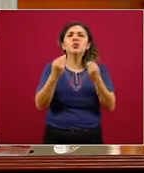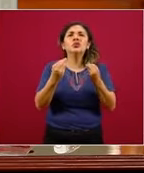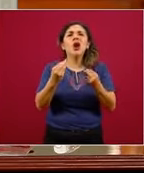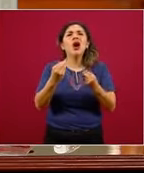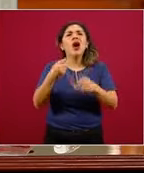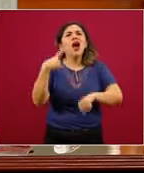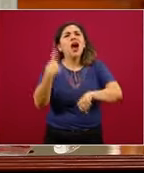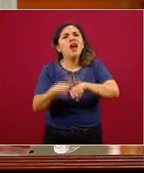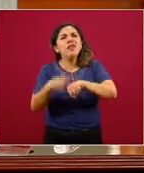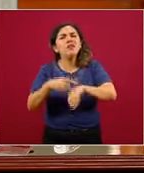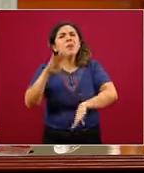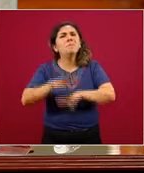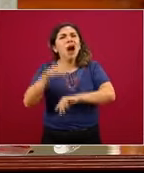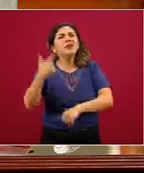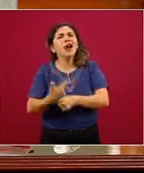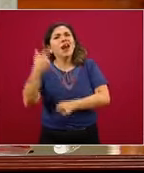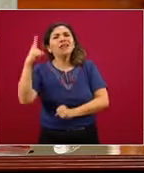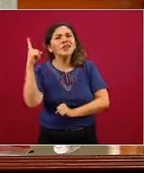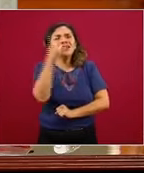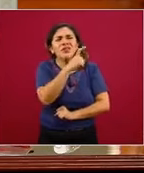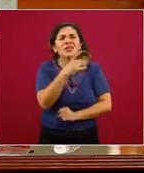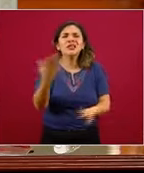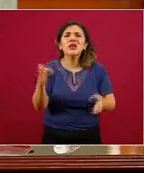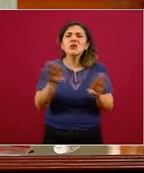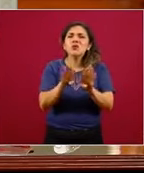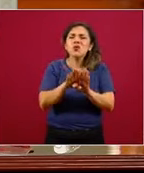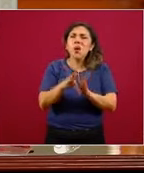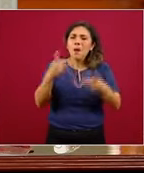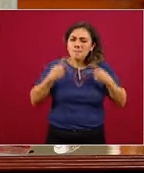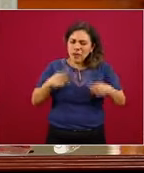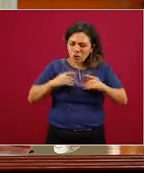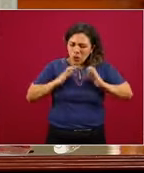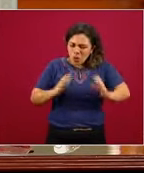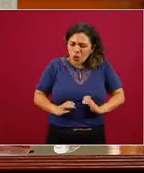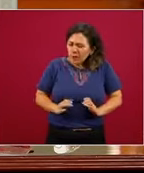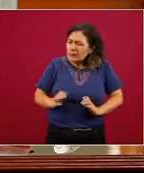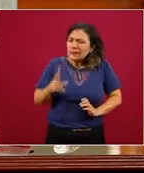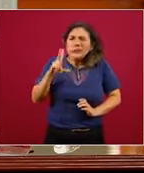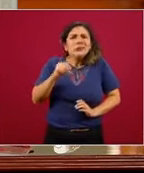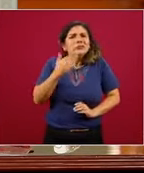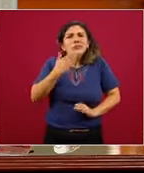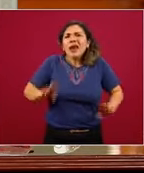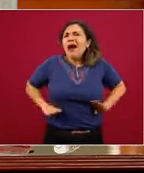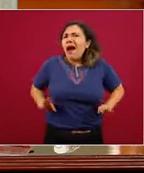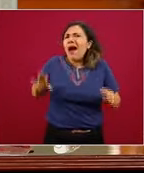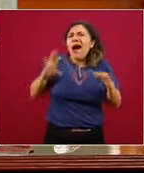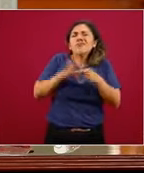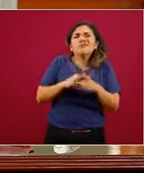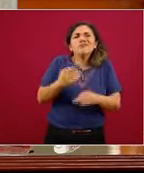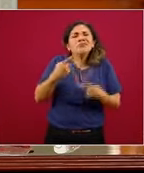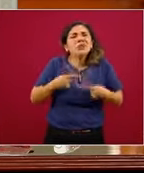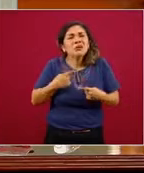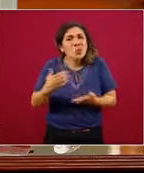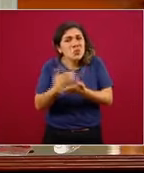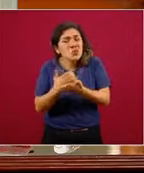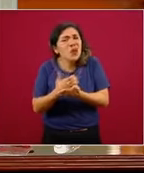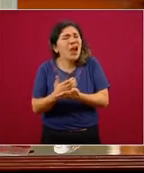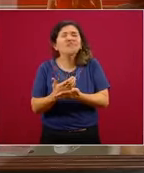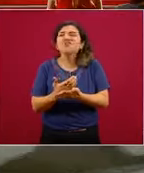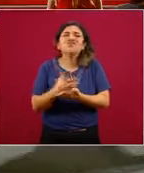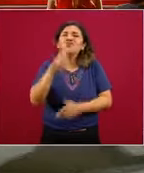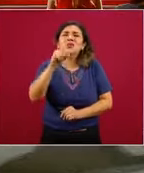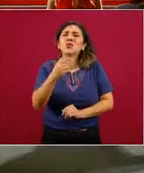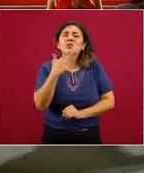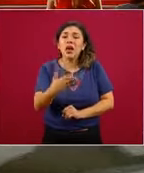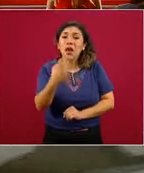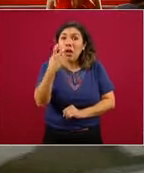efectos adversos, de complicaciones que eran difícilmente tolerados y que tenían una poca probabilidad de que las personas se curaran.